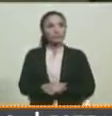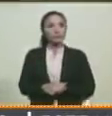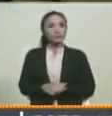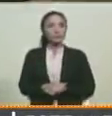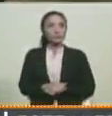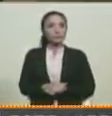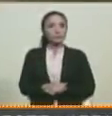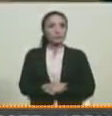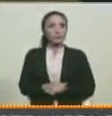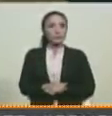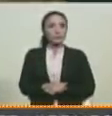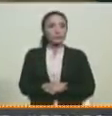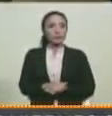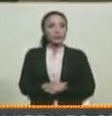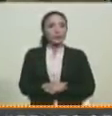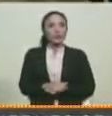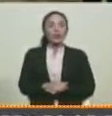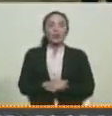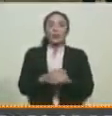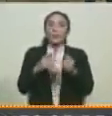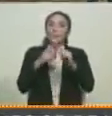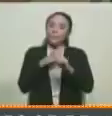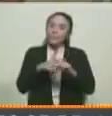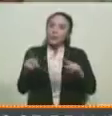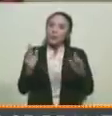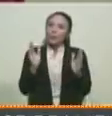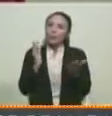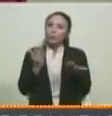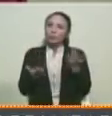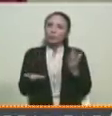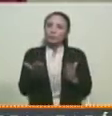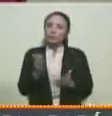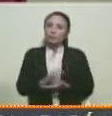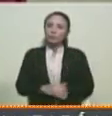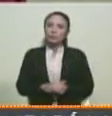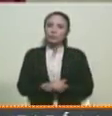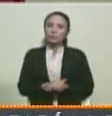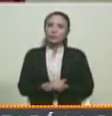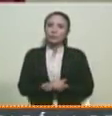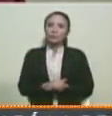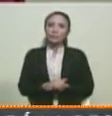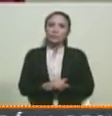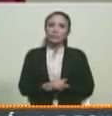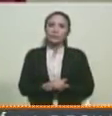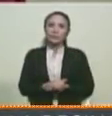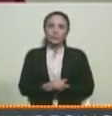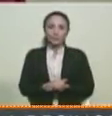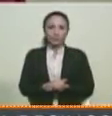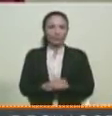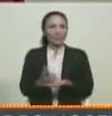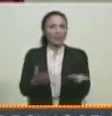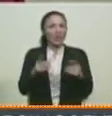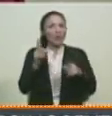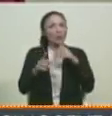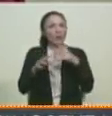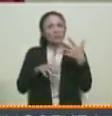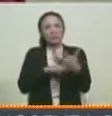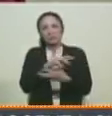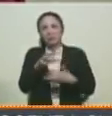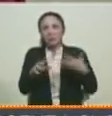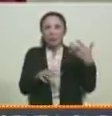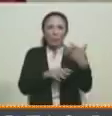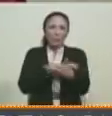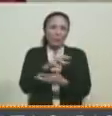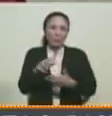Pero a partir de la implementación de la guerra no convencional en el